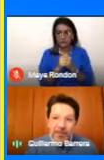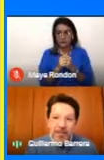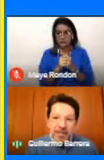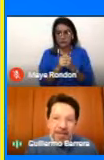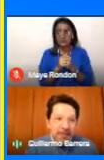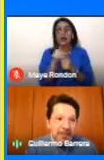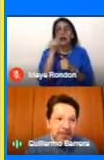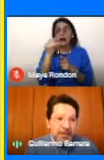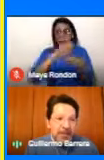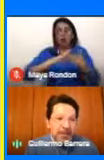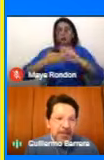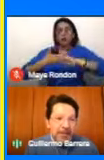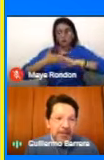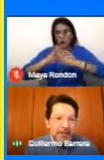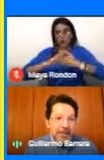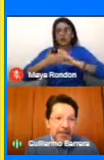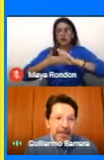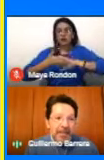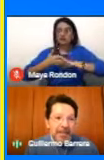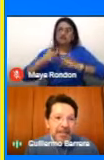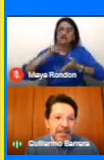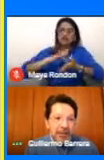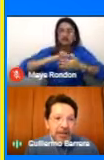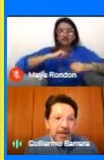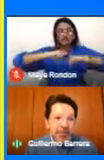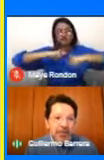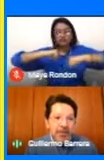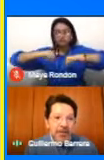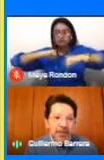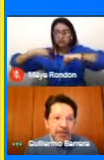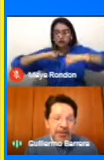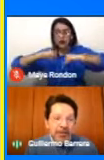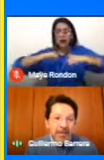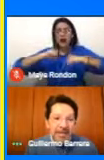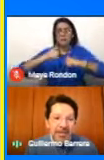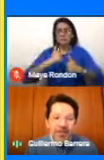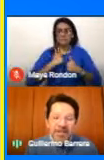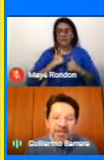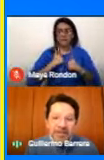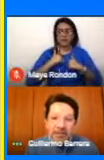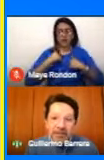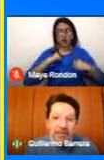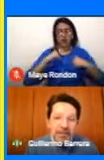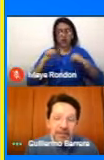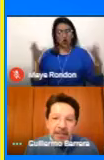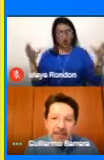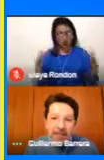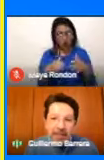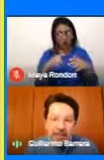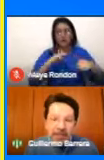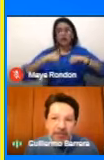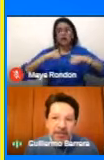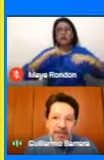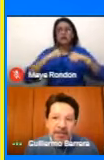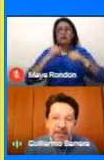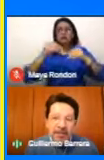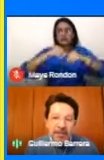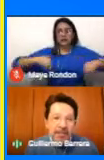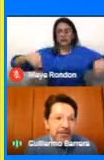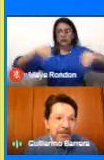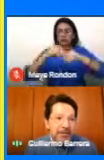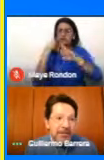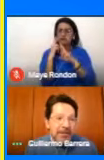las comunidades empiezan a participar en la gestión, autogestión y cogestión del territorio. ¿Qué